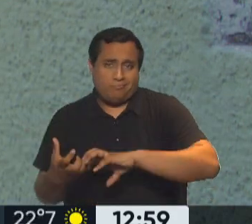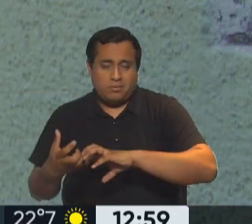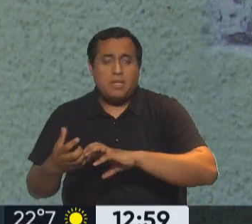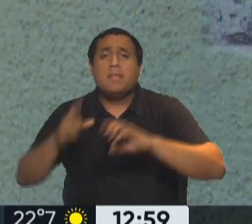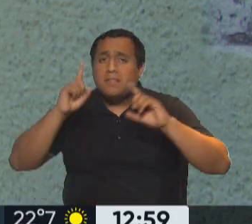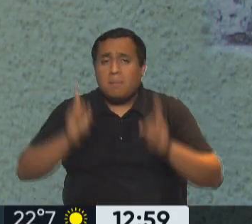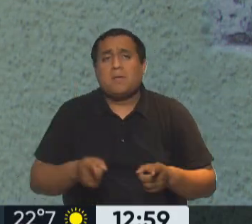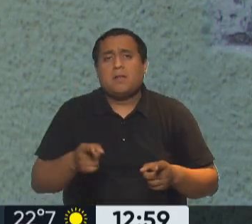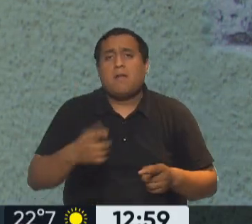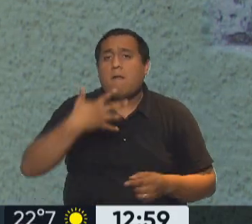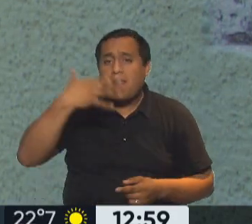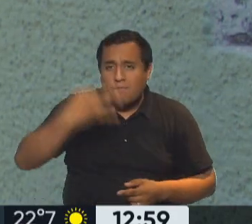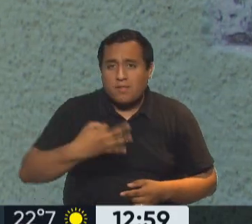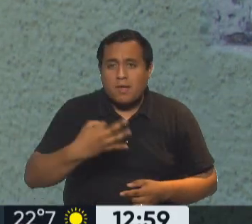que